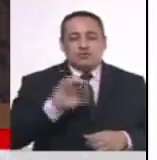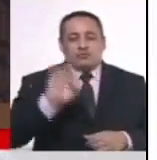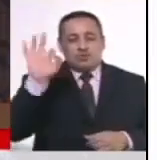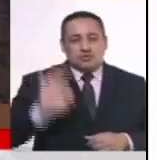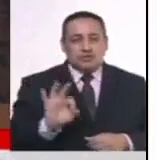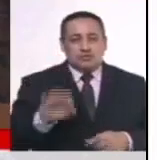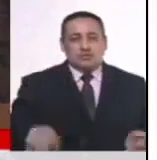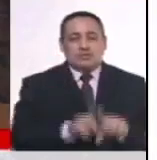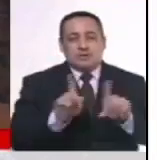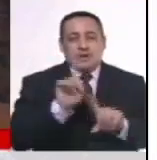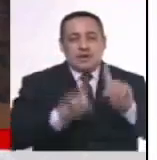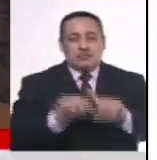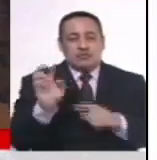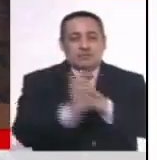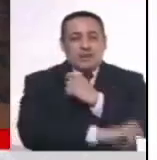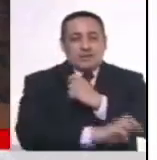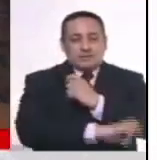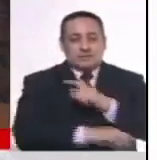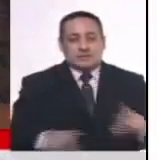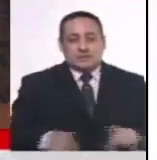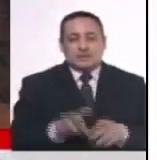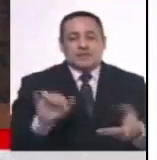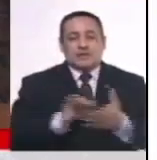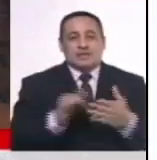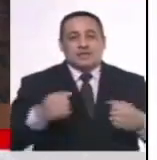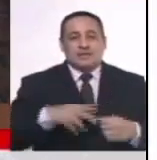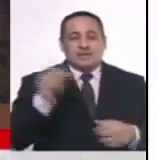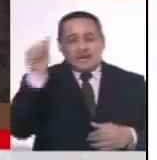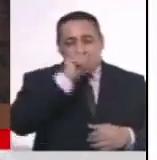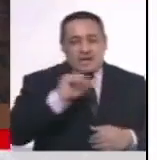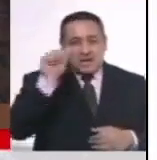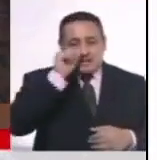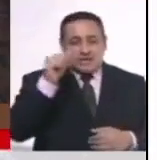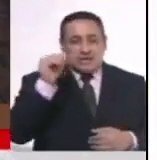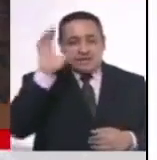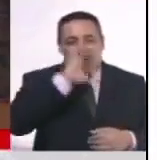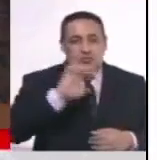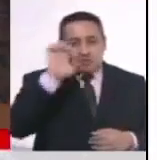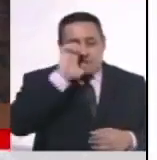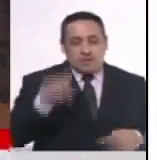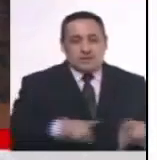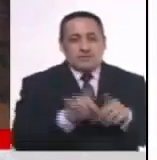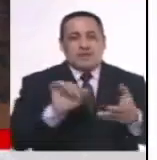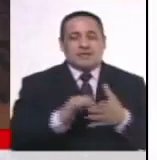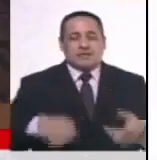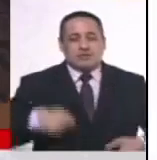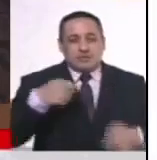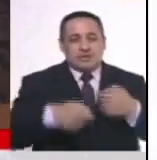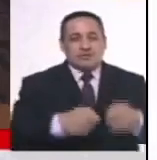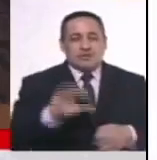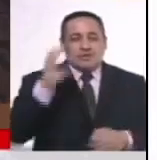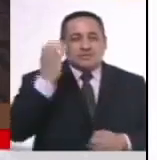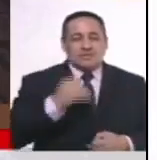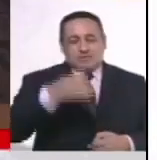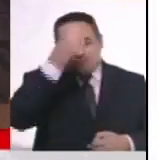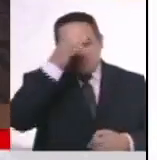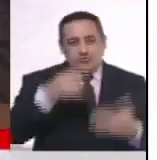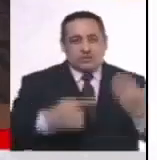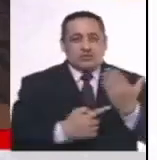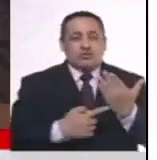1.21%, y en algunos países de Asia y Europa tienen una inversión en ciencia y